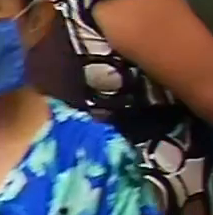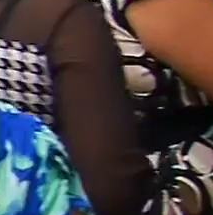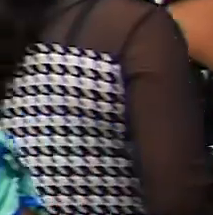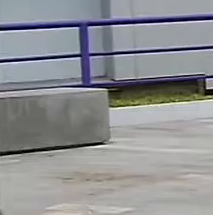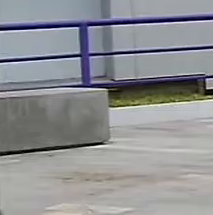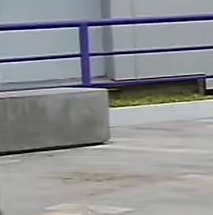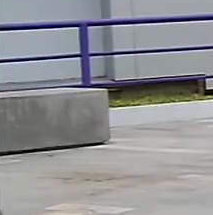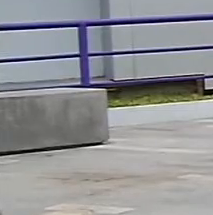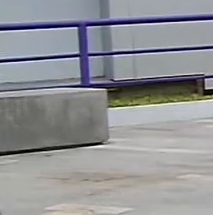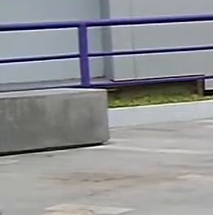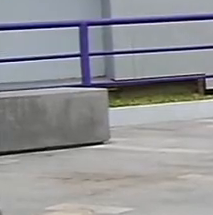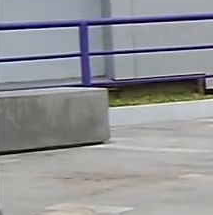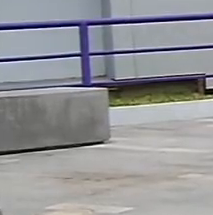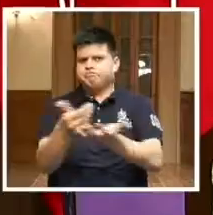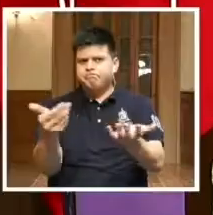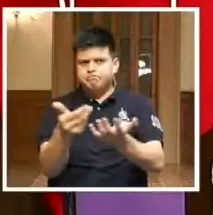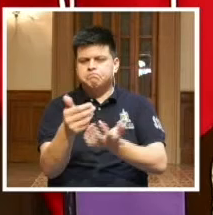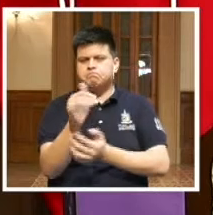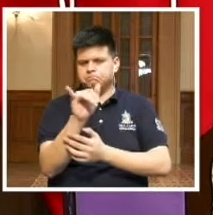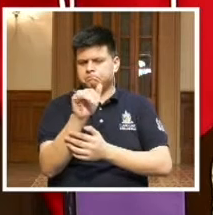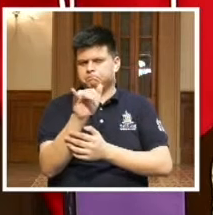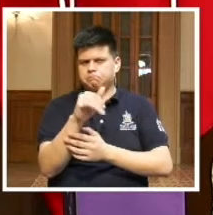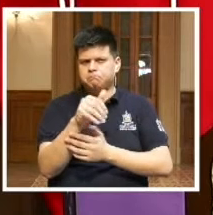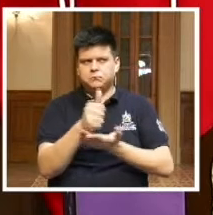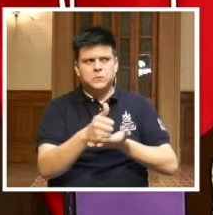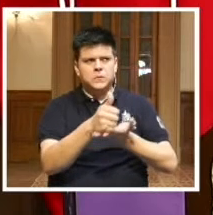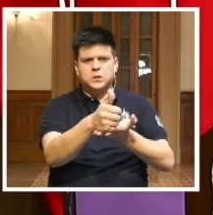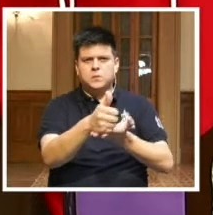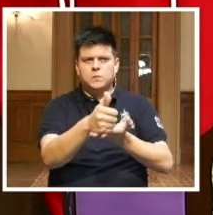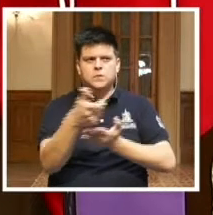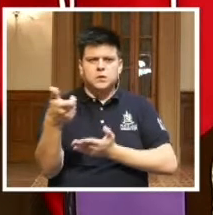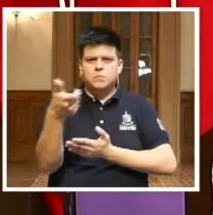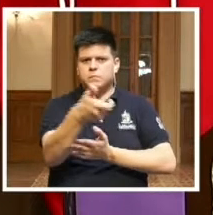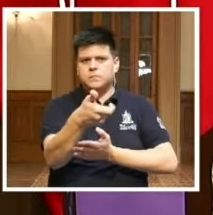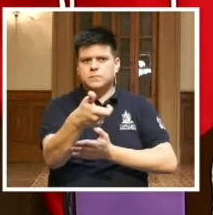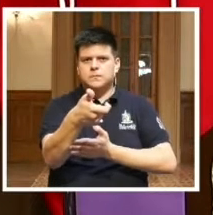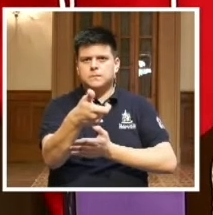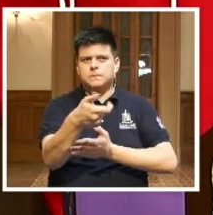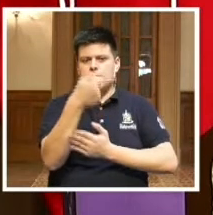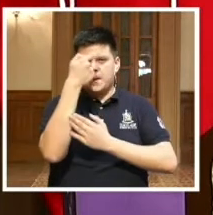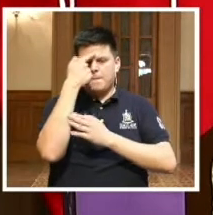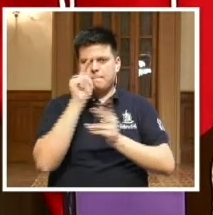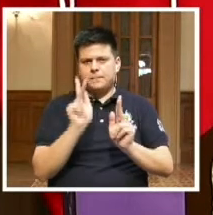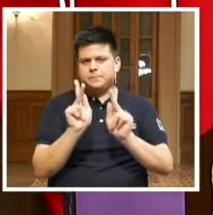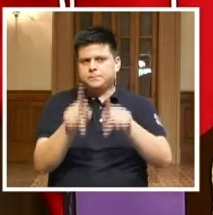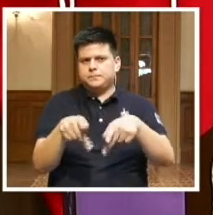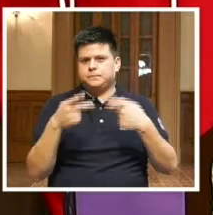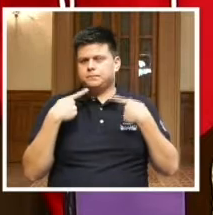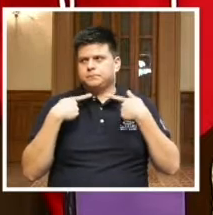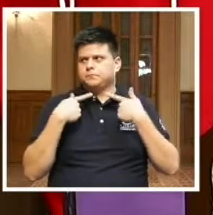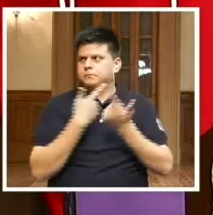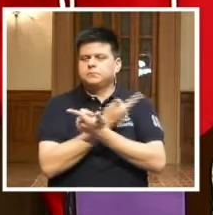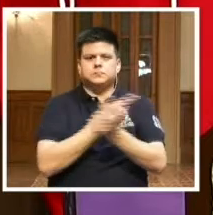sobre el proceso de velación o cremación hay un apoyo permanente de gastos funerarios a